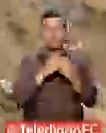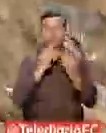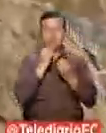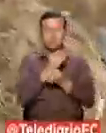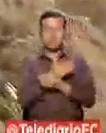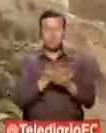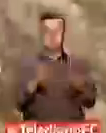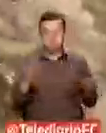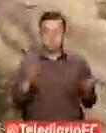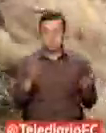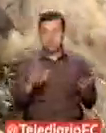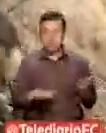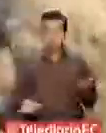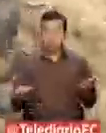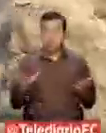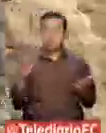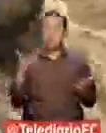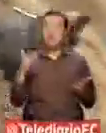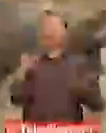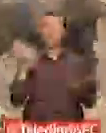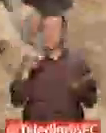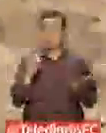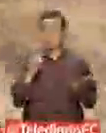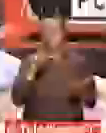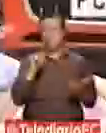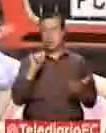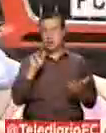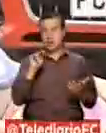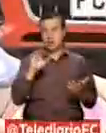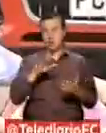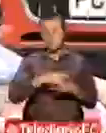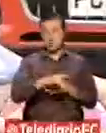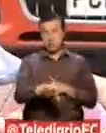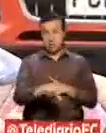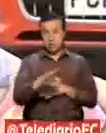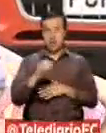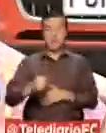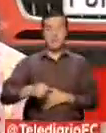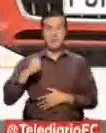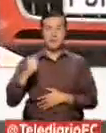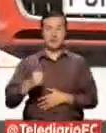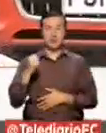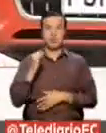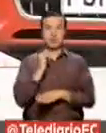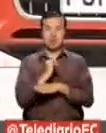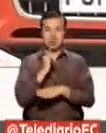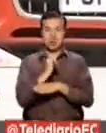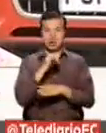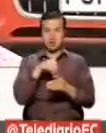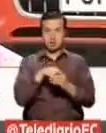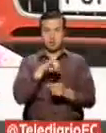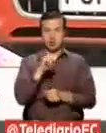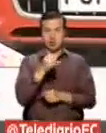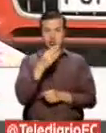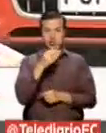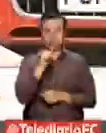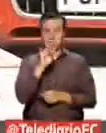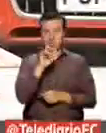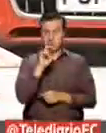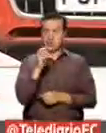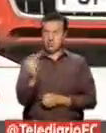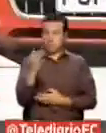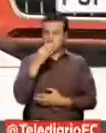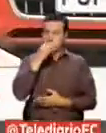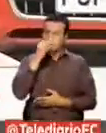señaló que en ese sector abandonó a Juliana Campoverde. Los pastores de la iglesia donde está Jonathan C., que nos digan